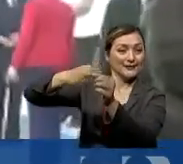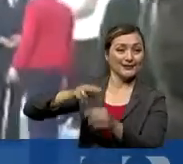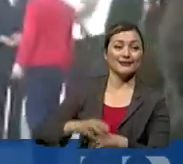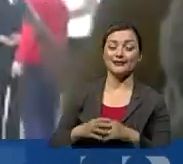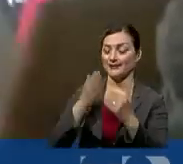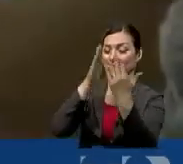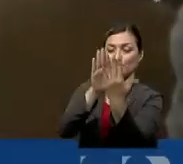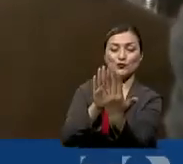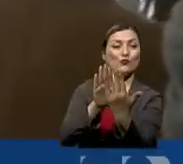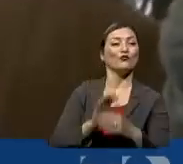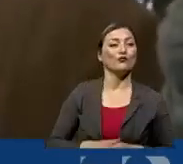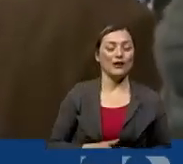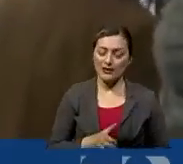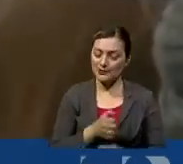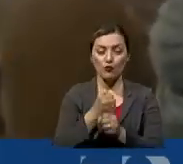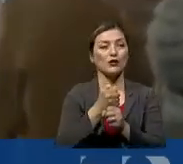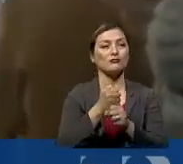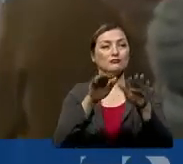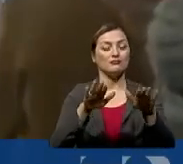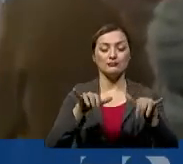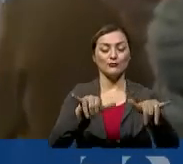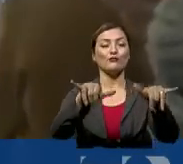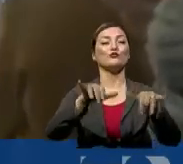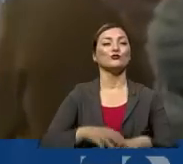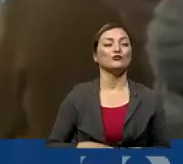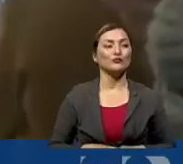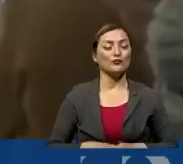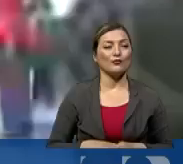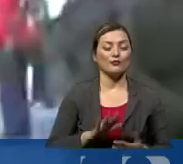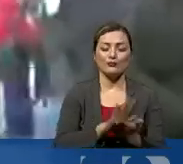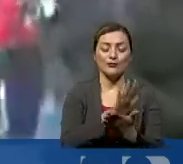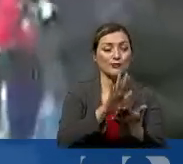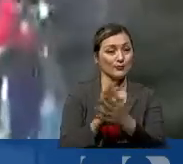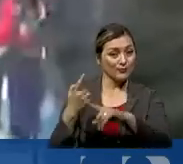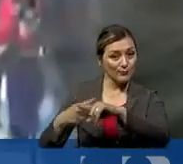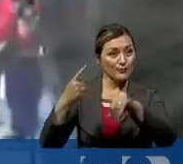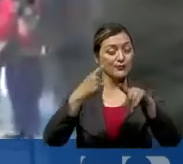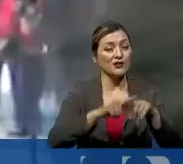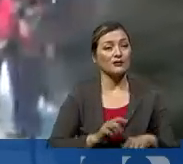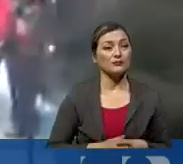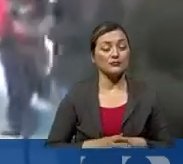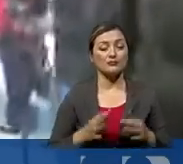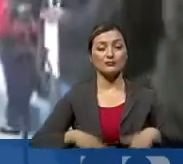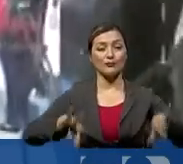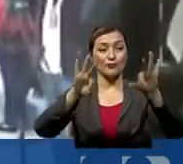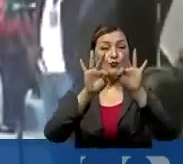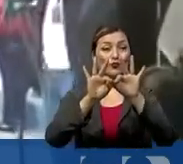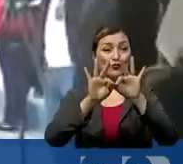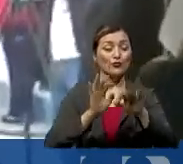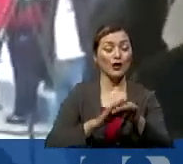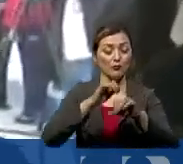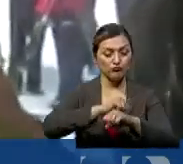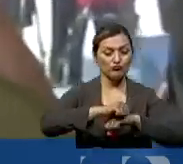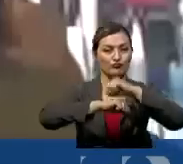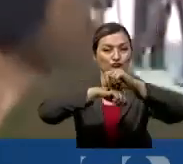manera presencial. Las medidas de bioseguridad se mantienen, las unidades educativas están en un punto fundamental, no solamente con la